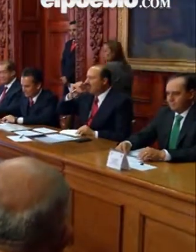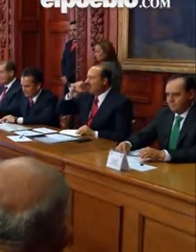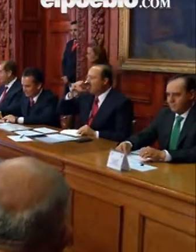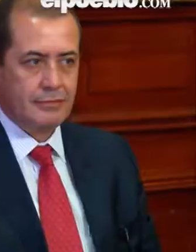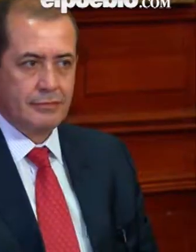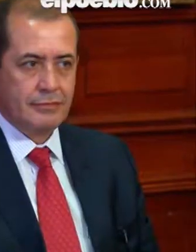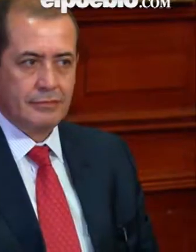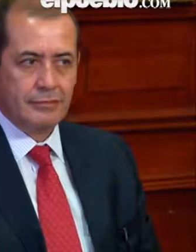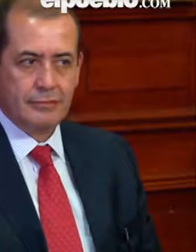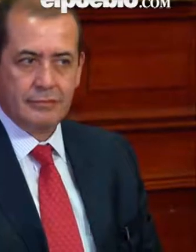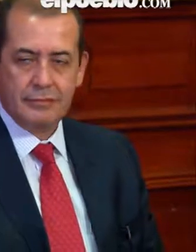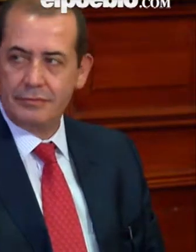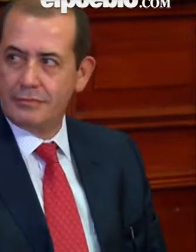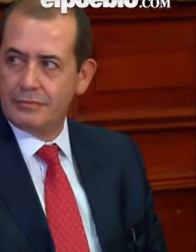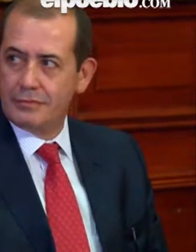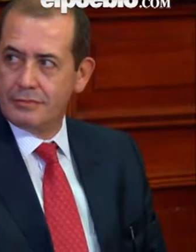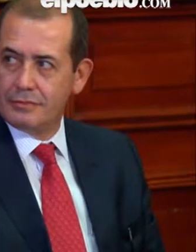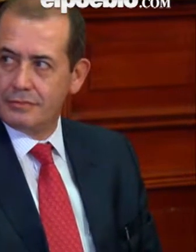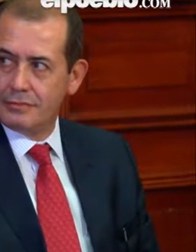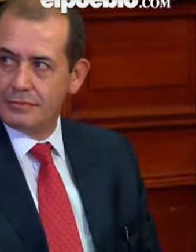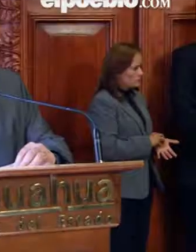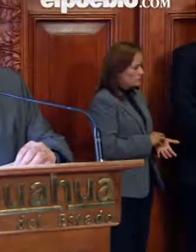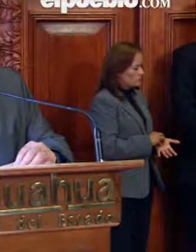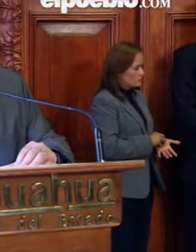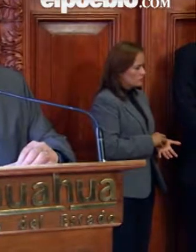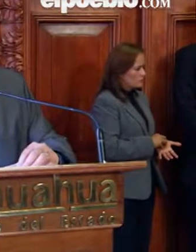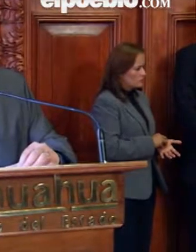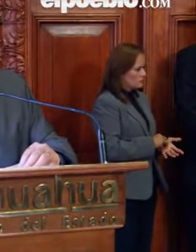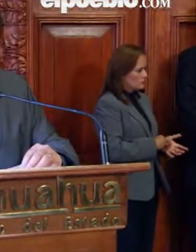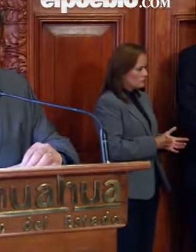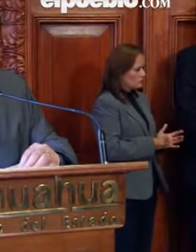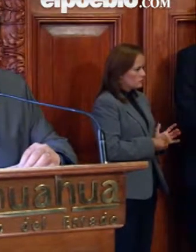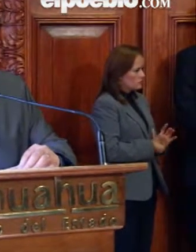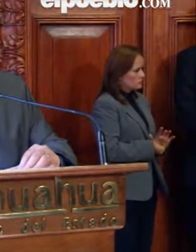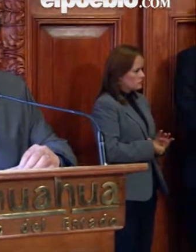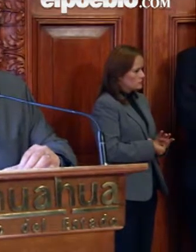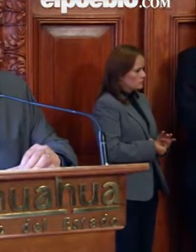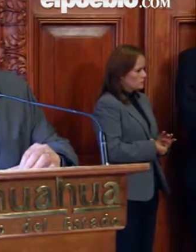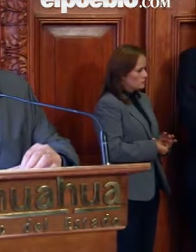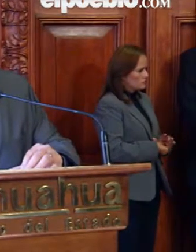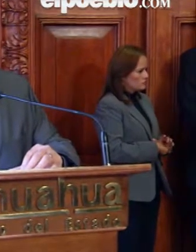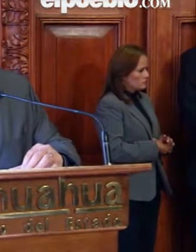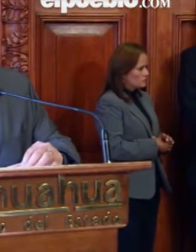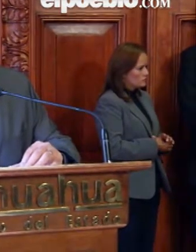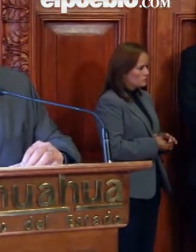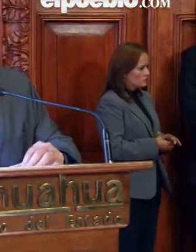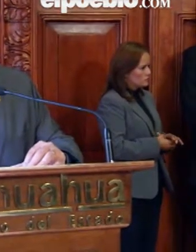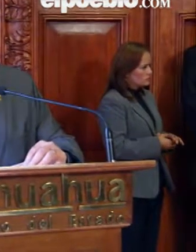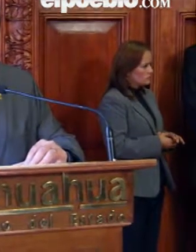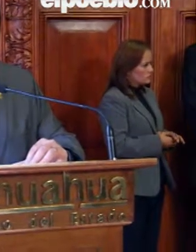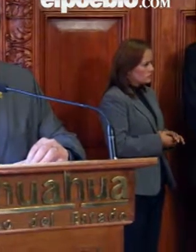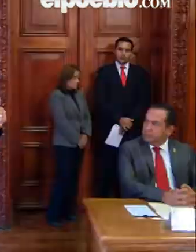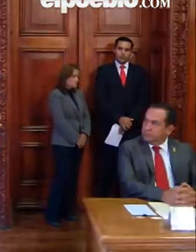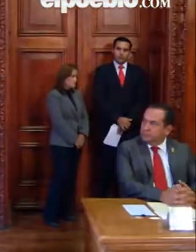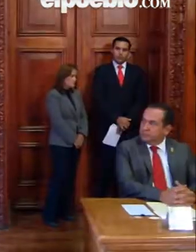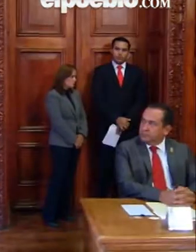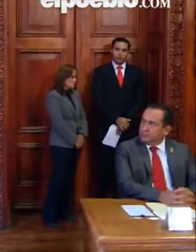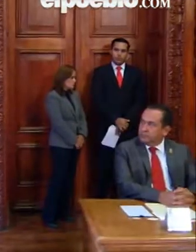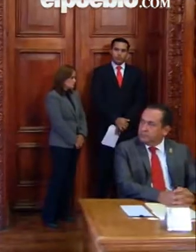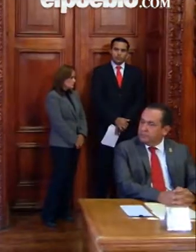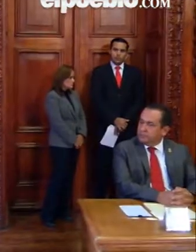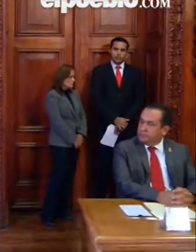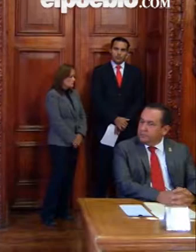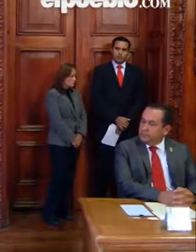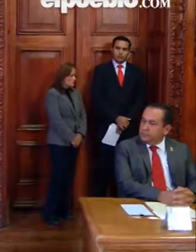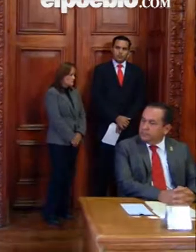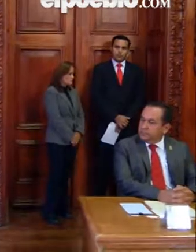Tachiquín, secretario de Educación, Cultura y Deporte, y Luis Alfonso Rivera Campos, director del Instituto Chihuahuense del Deporte y Cultura Física. El 14 de octubre del presente año